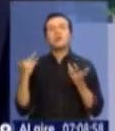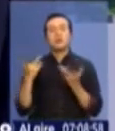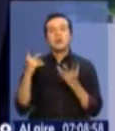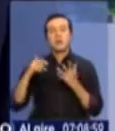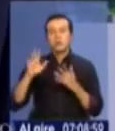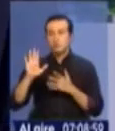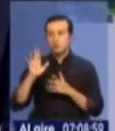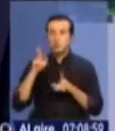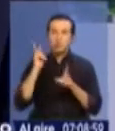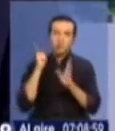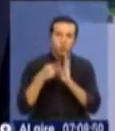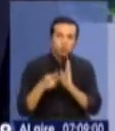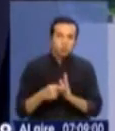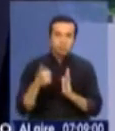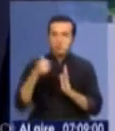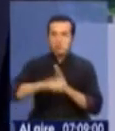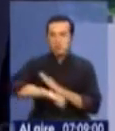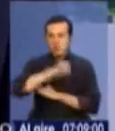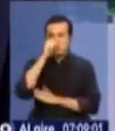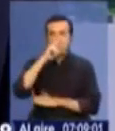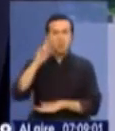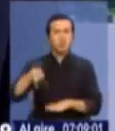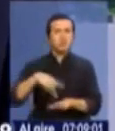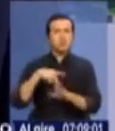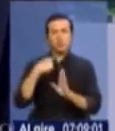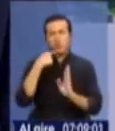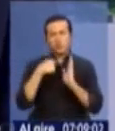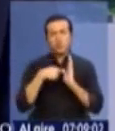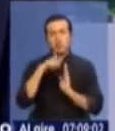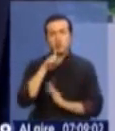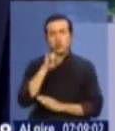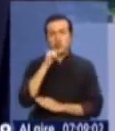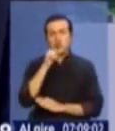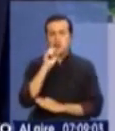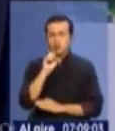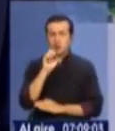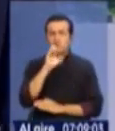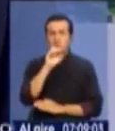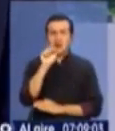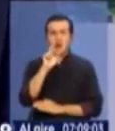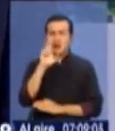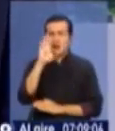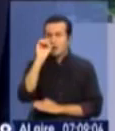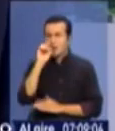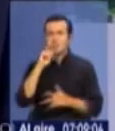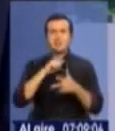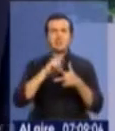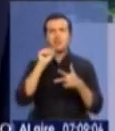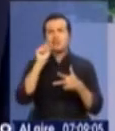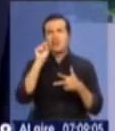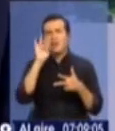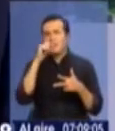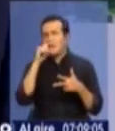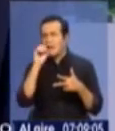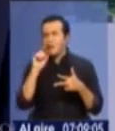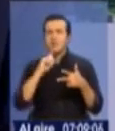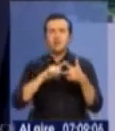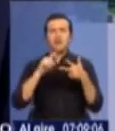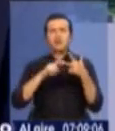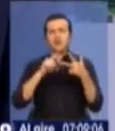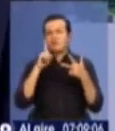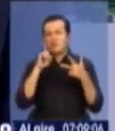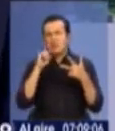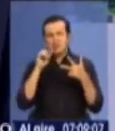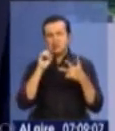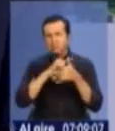están profesionales como llegó carrasco ernesto ruiz santiago ribadeneira que creo que son una garantía